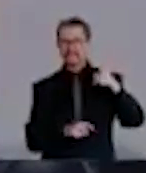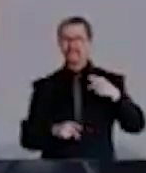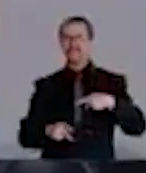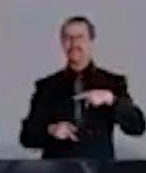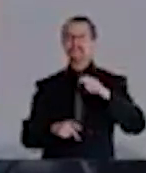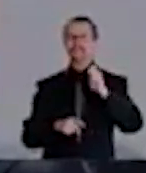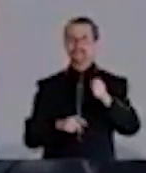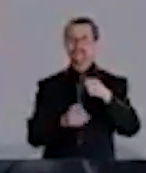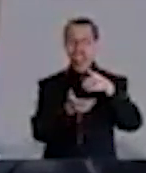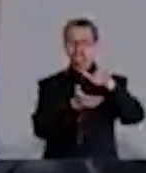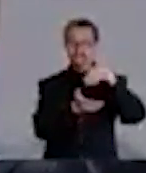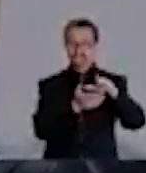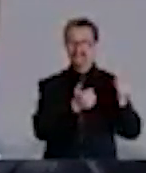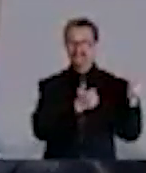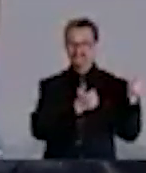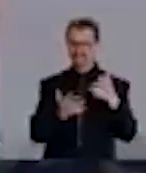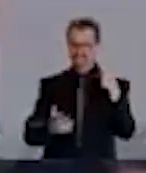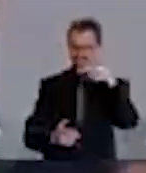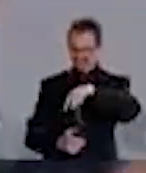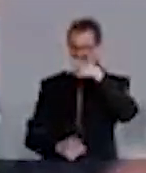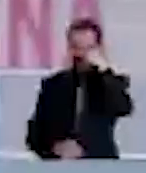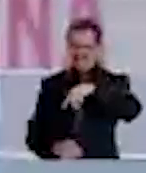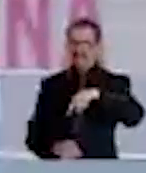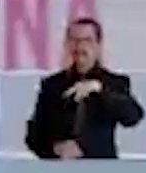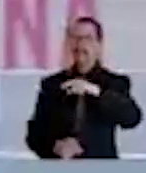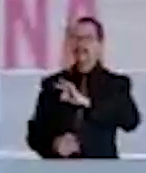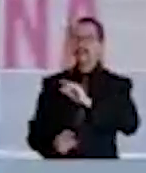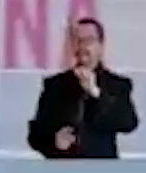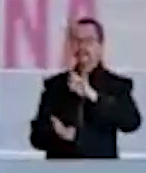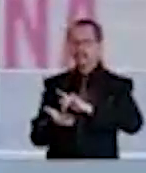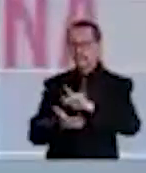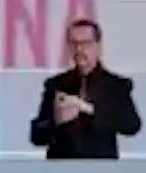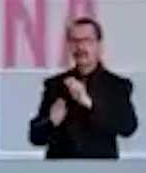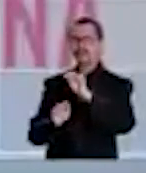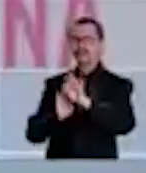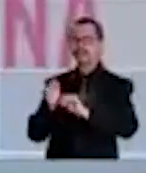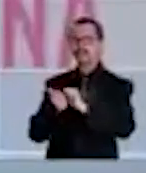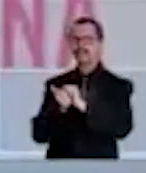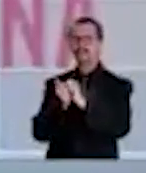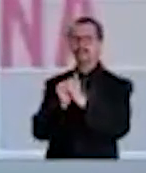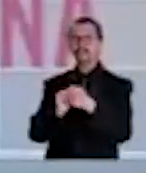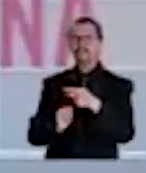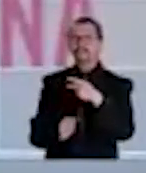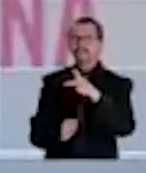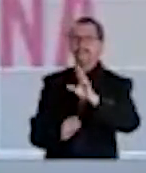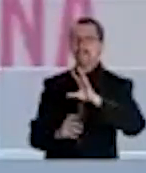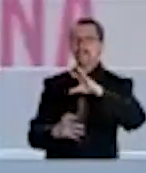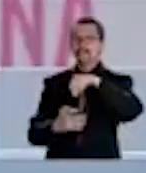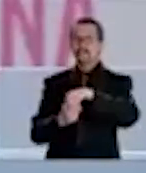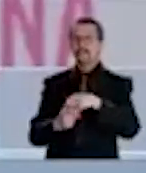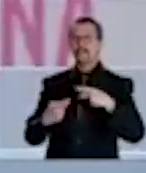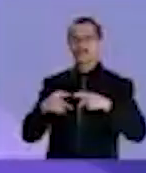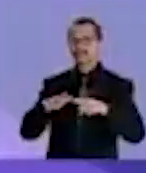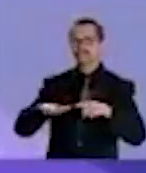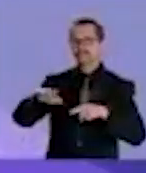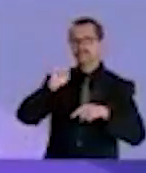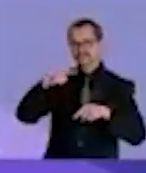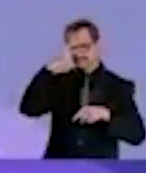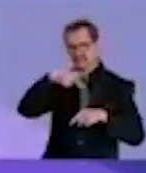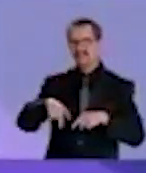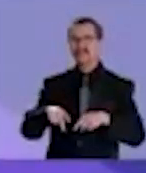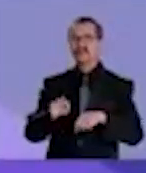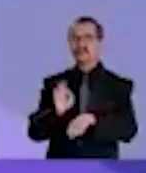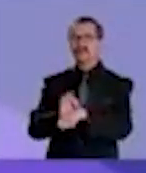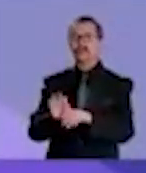lograr su integración con la sociedad mexicana el candidato rodríguez calderón a ustedes de contestar primero este bloque cierto hay